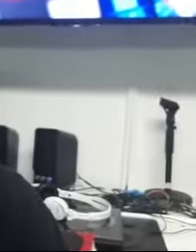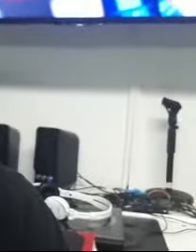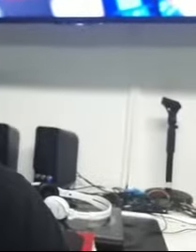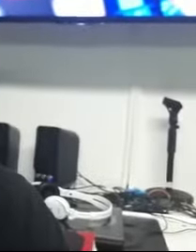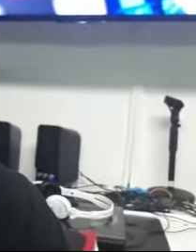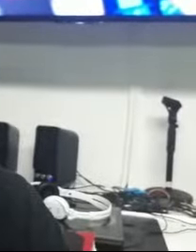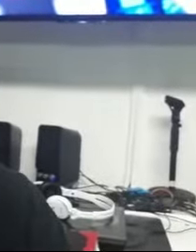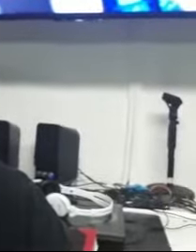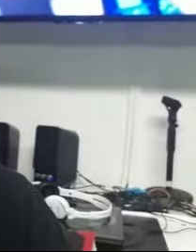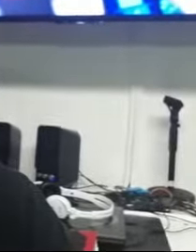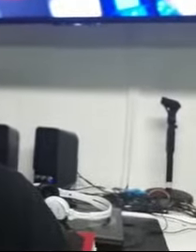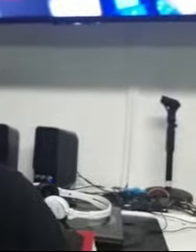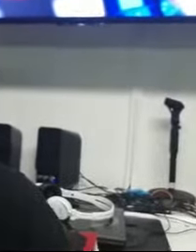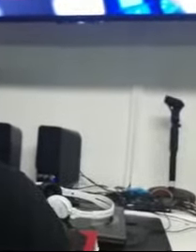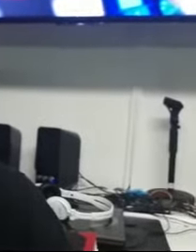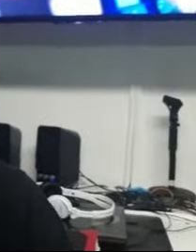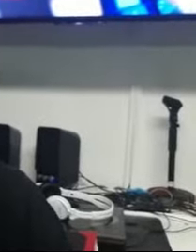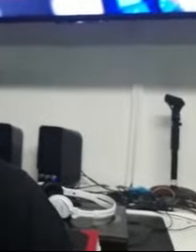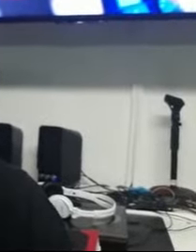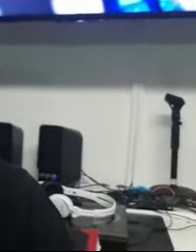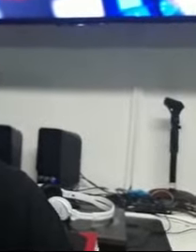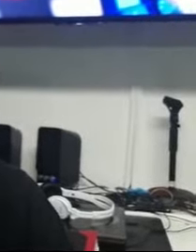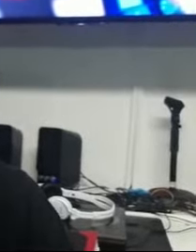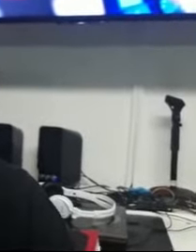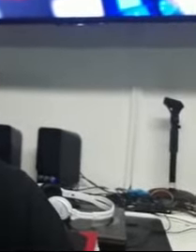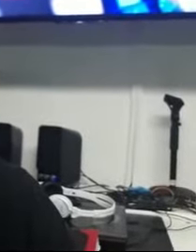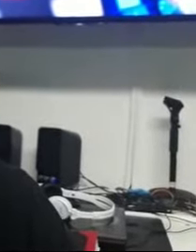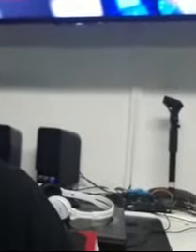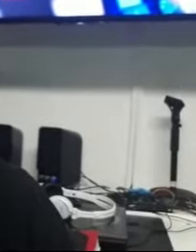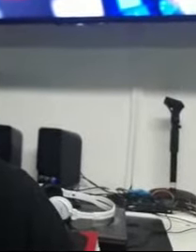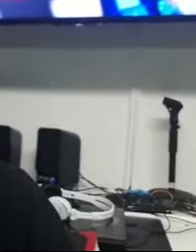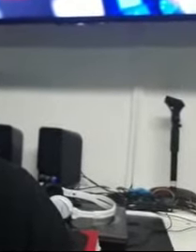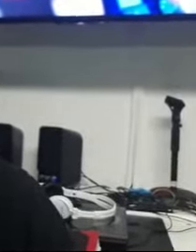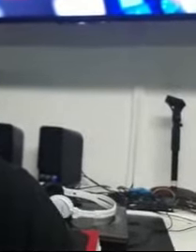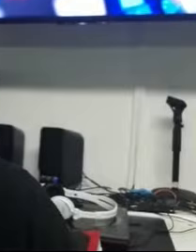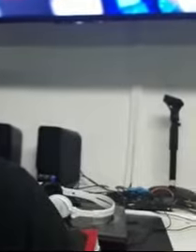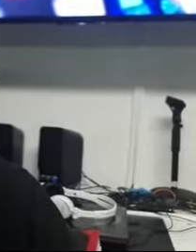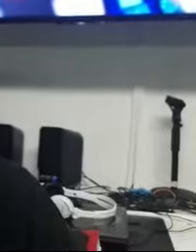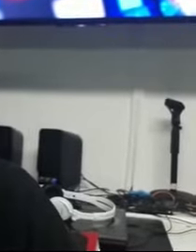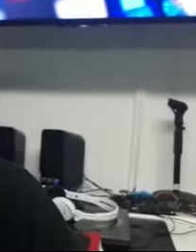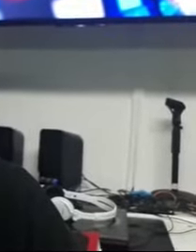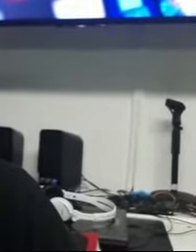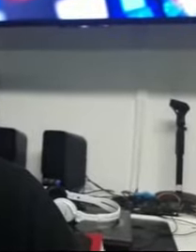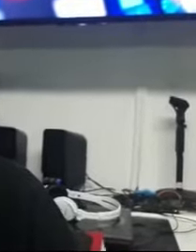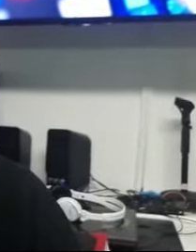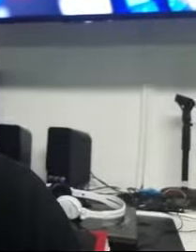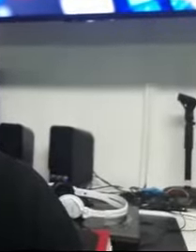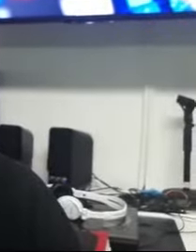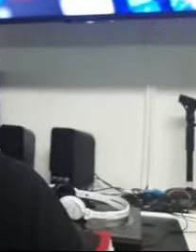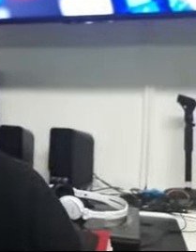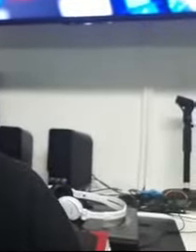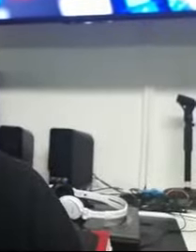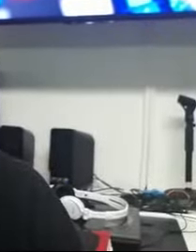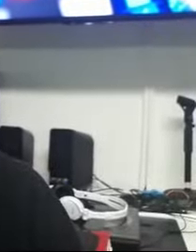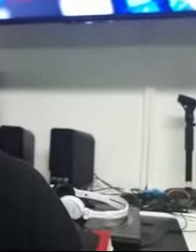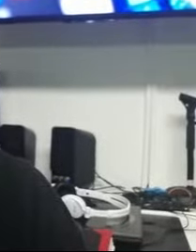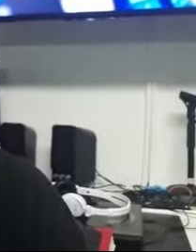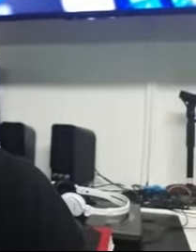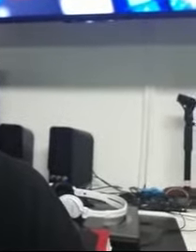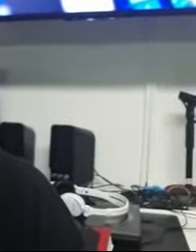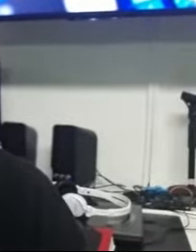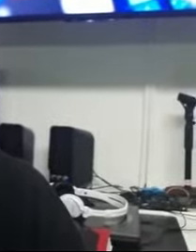manera si compartes estos espacios podremos seguir ofreciendo información veraz y objetiva